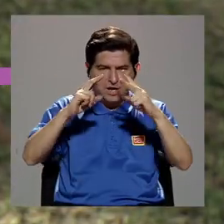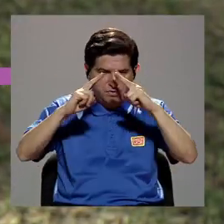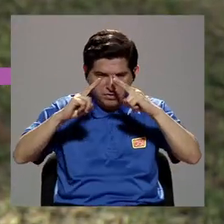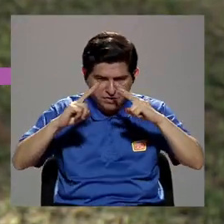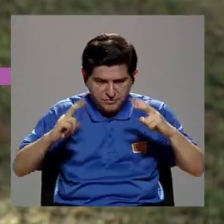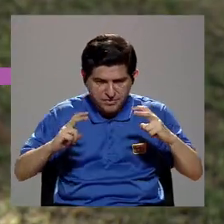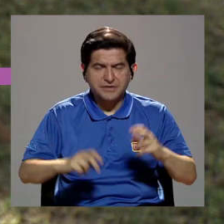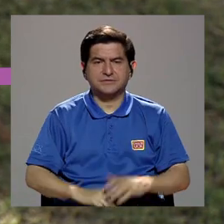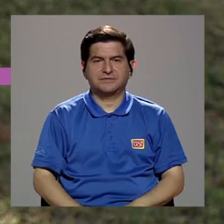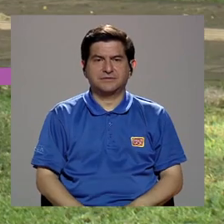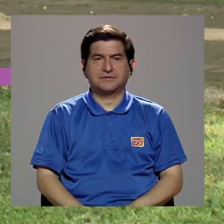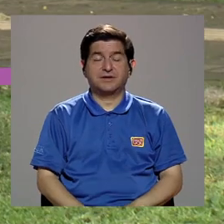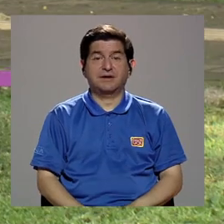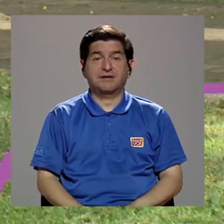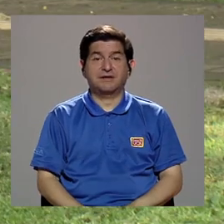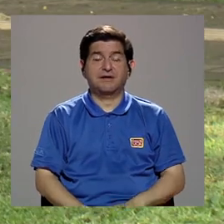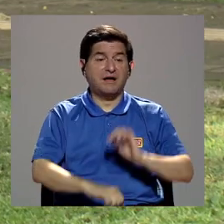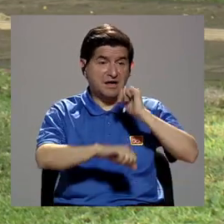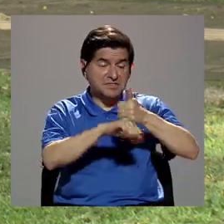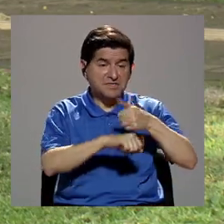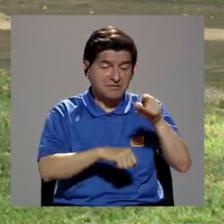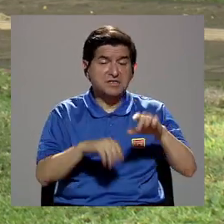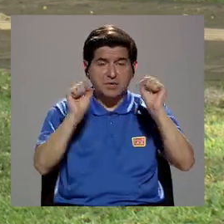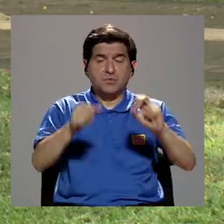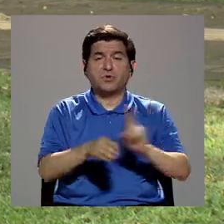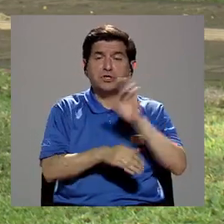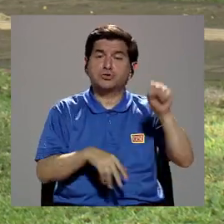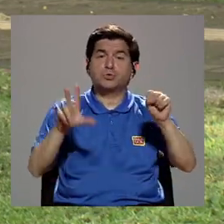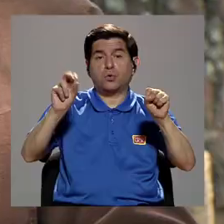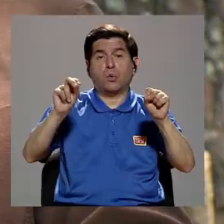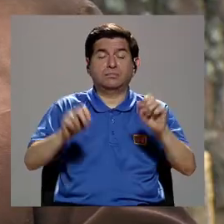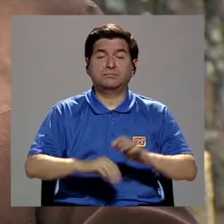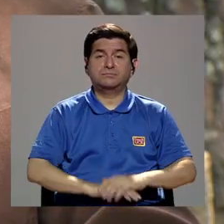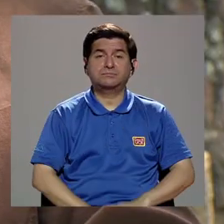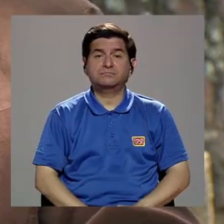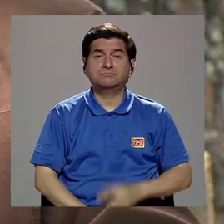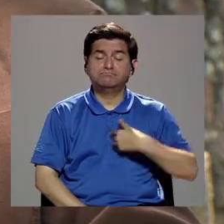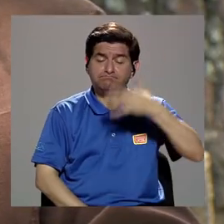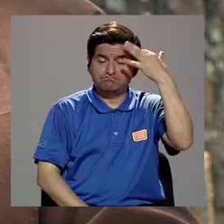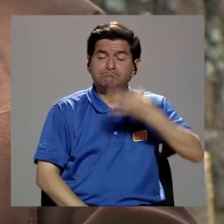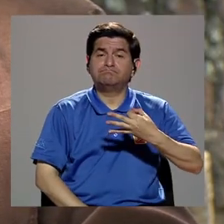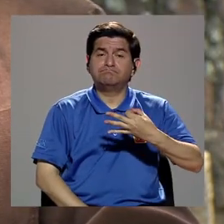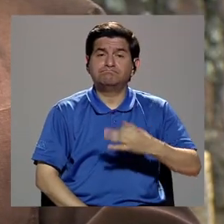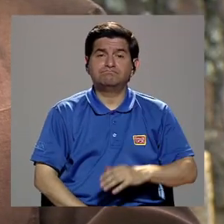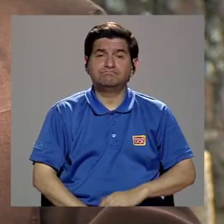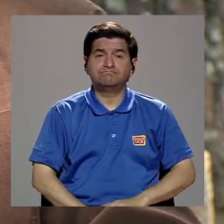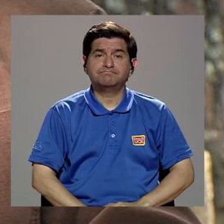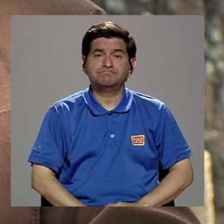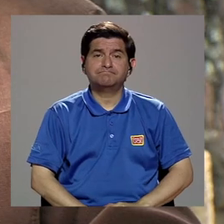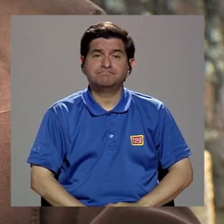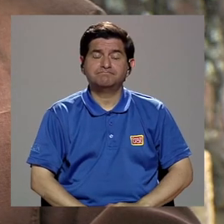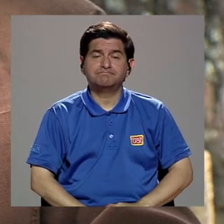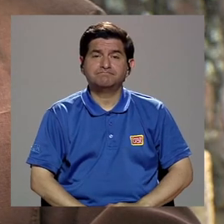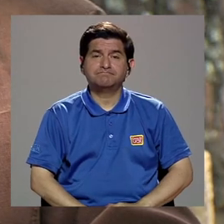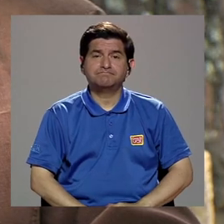con la revisión vehicular y entonces definir si se puede andar o no se puede andar. Bueno, yo creo en particular que